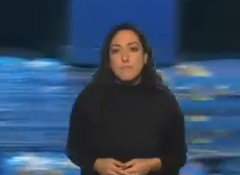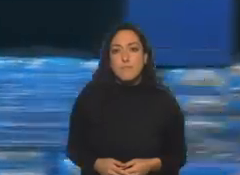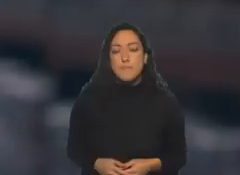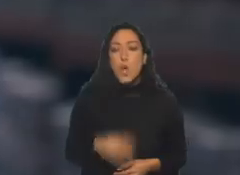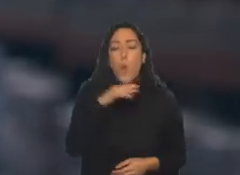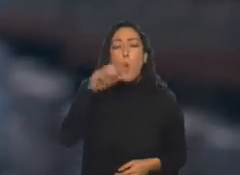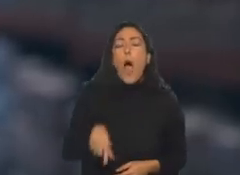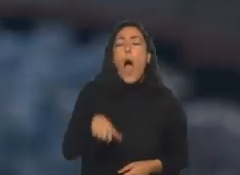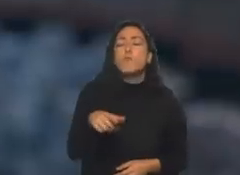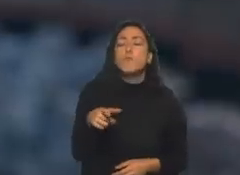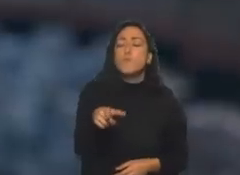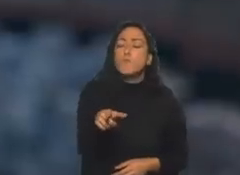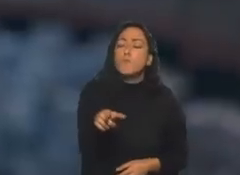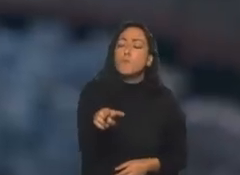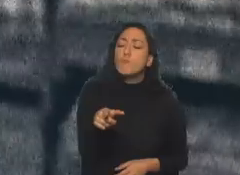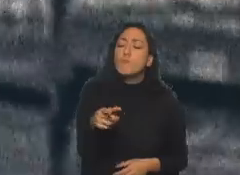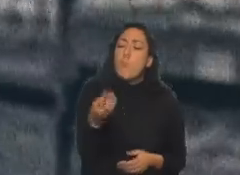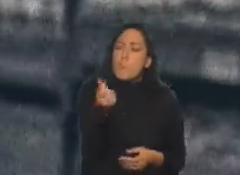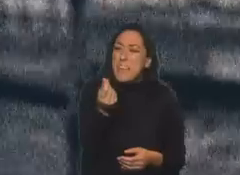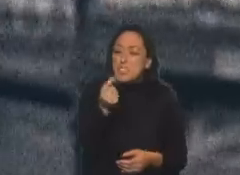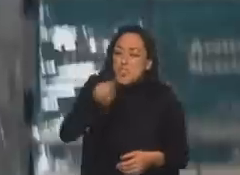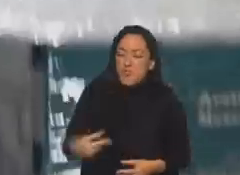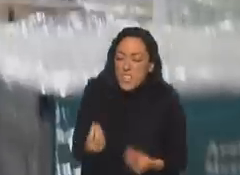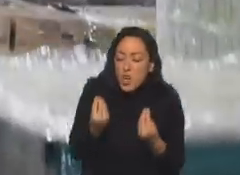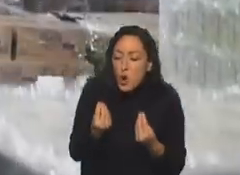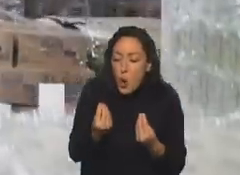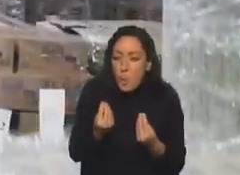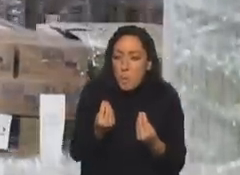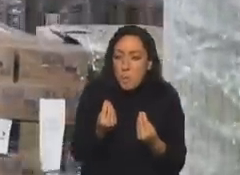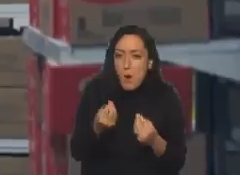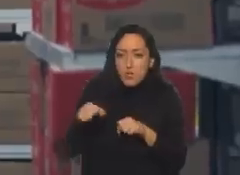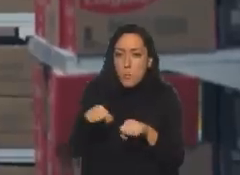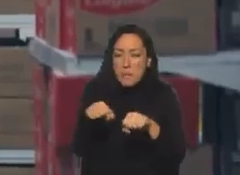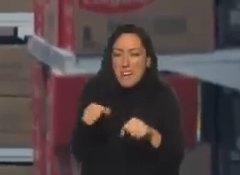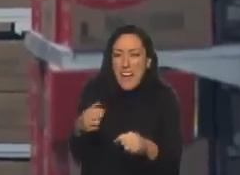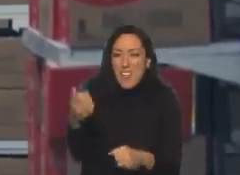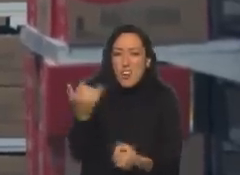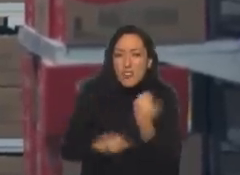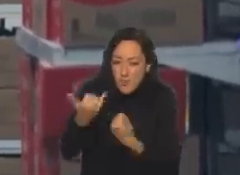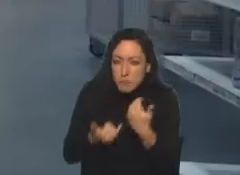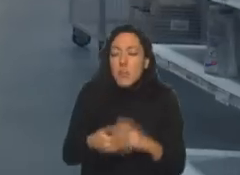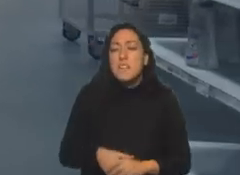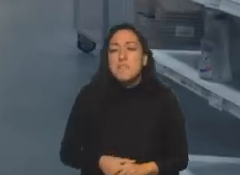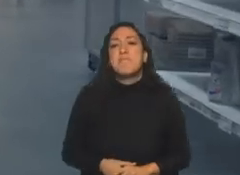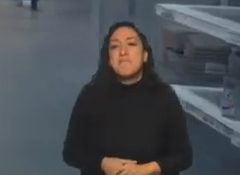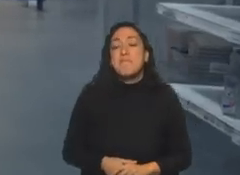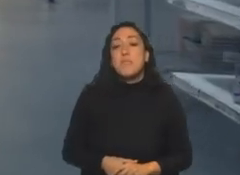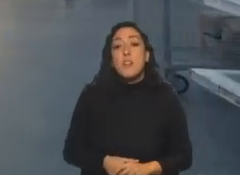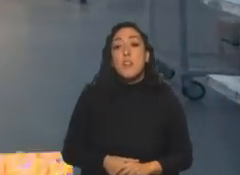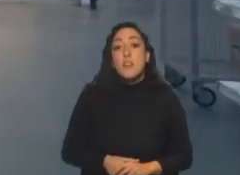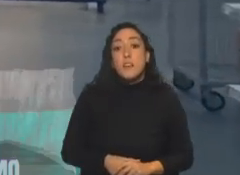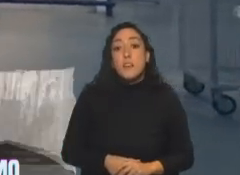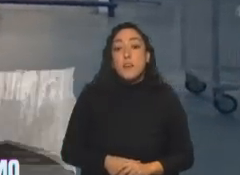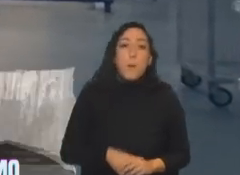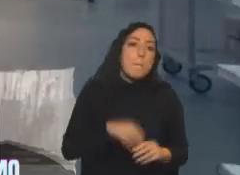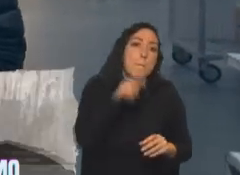Juan, contame cómo se forma el precio hasta que llega acá, a esta góndola. Bueno, lo primero que hace